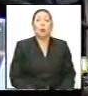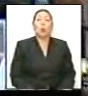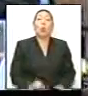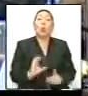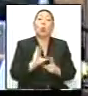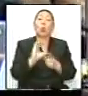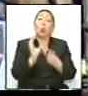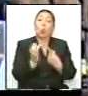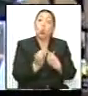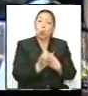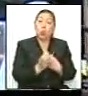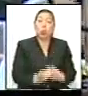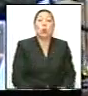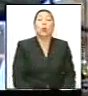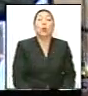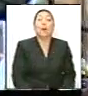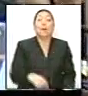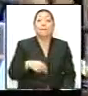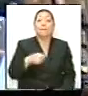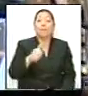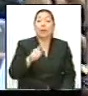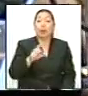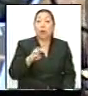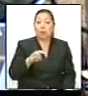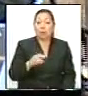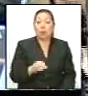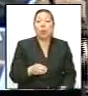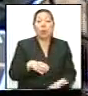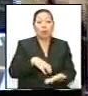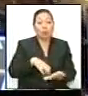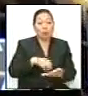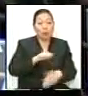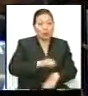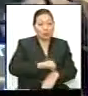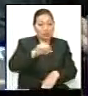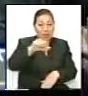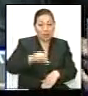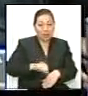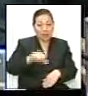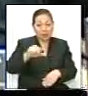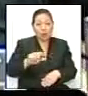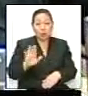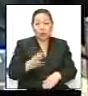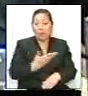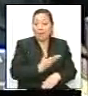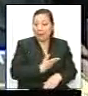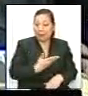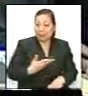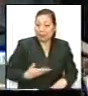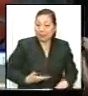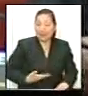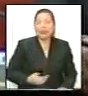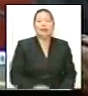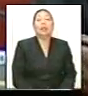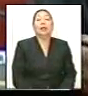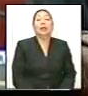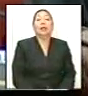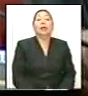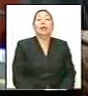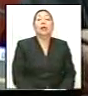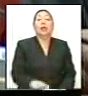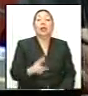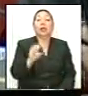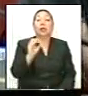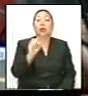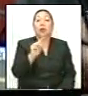Cultura, Dalmiro Palomino, de la Comisión de Pueblos Andinos, Amazónicos y Afroperuanos, Wilber